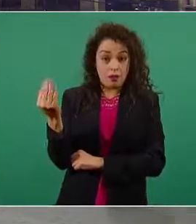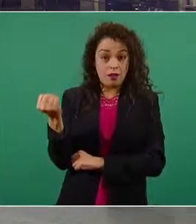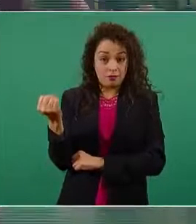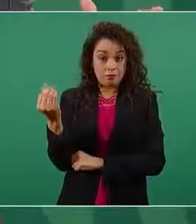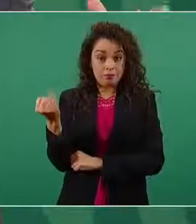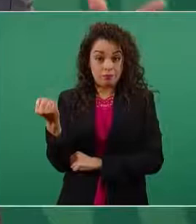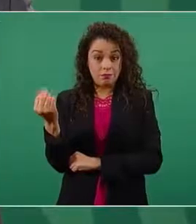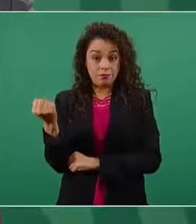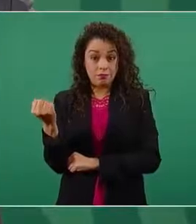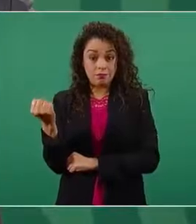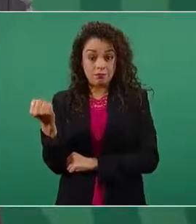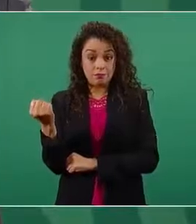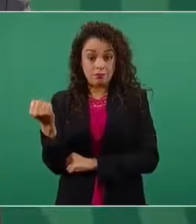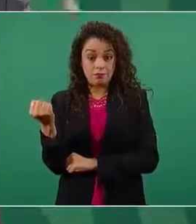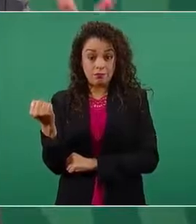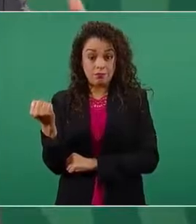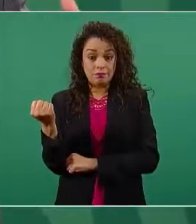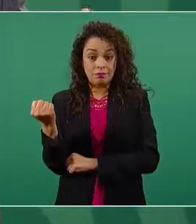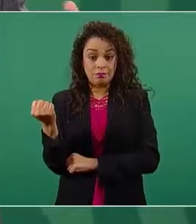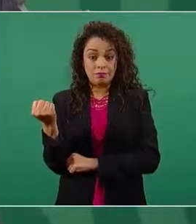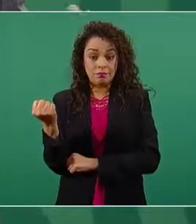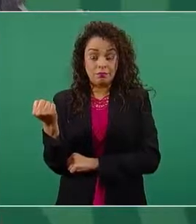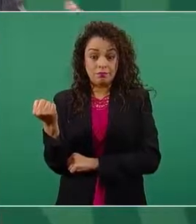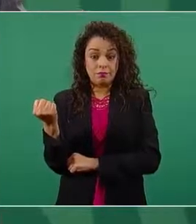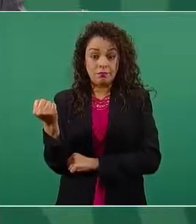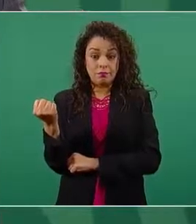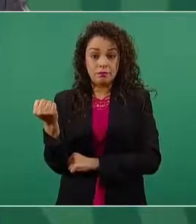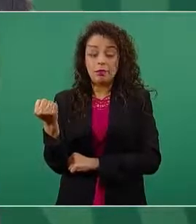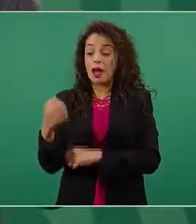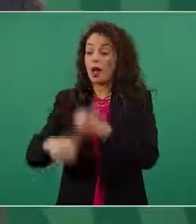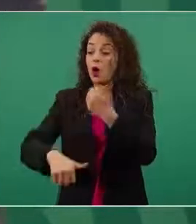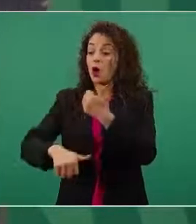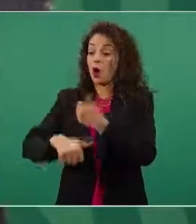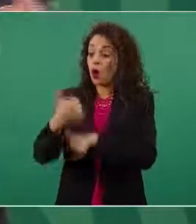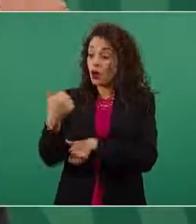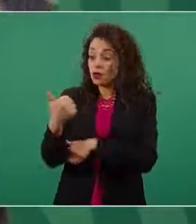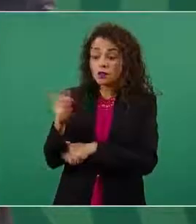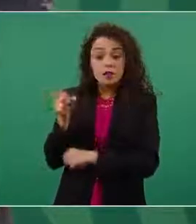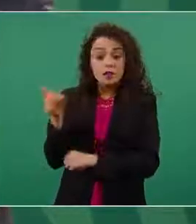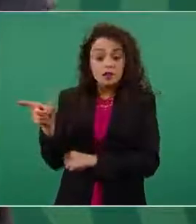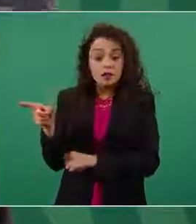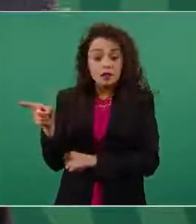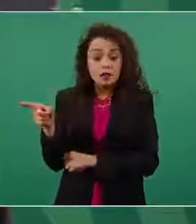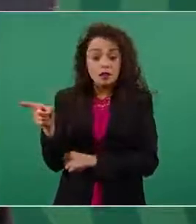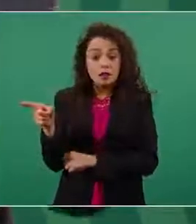Pero no tanto los consejeros, once los consejeros, sino estos siete.